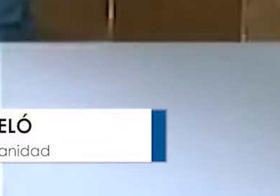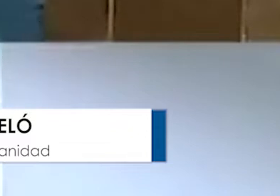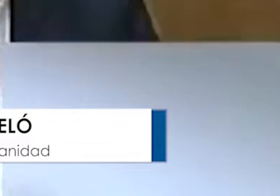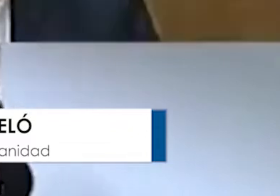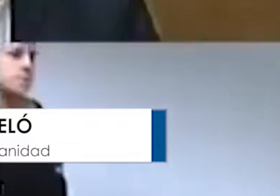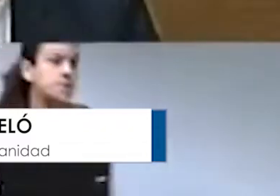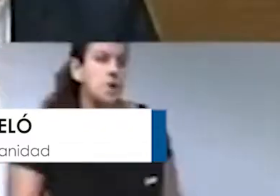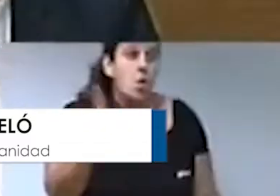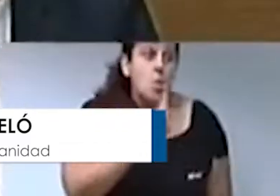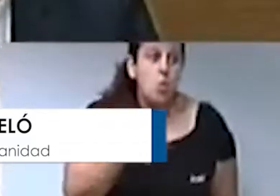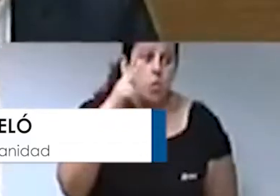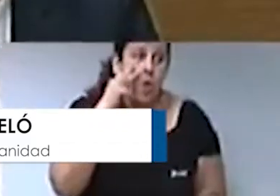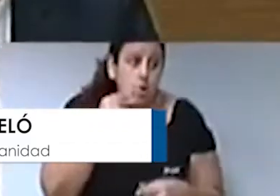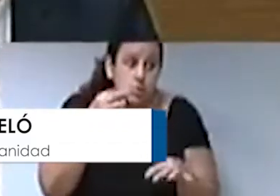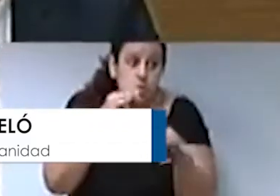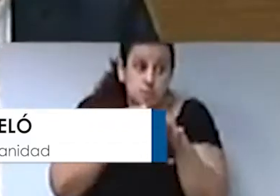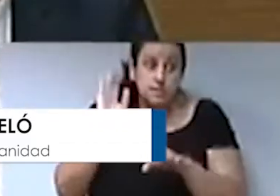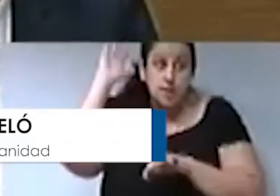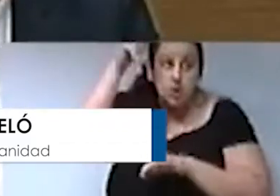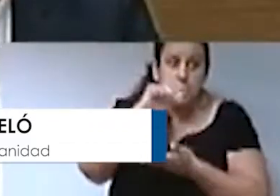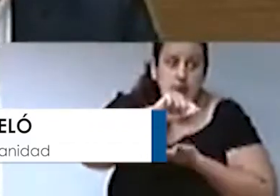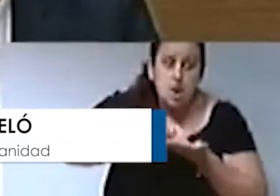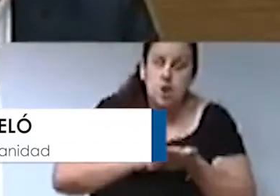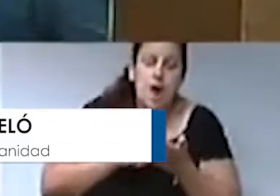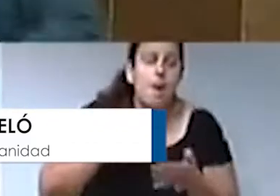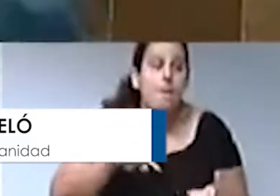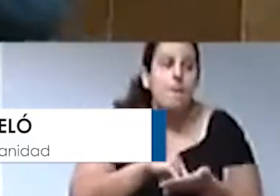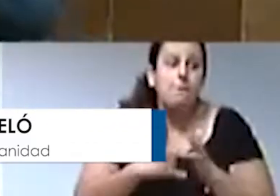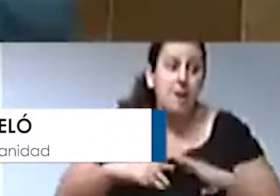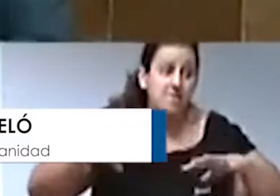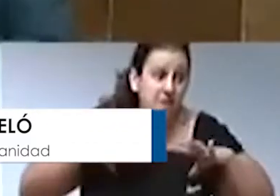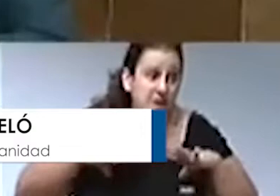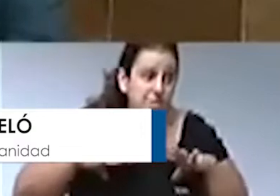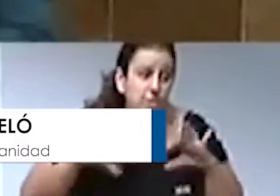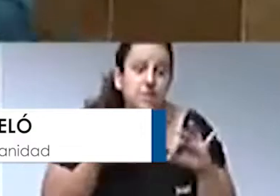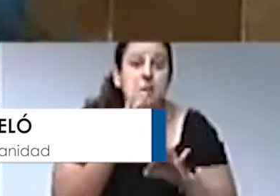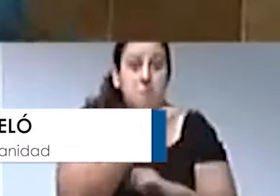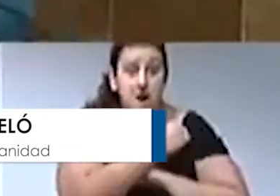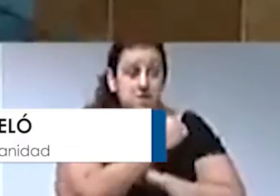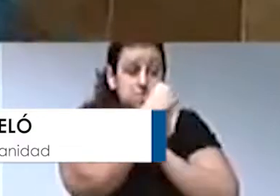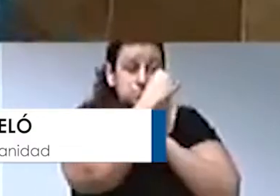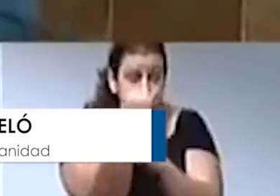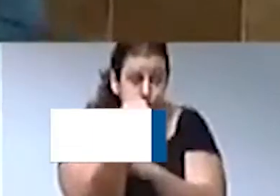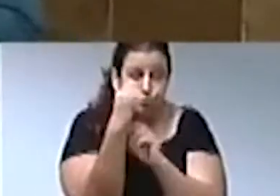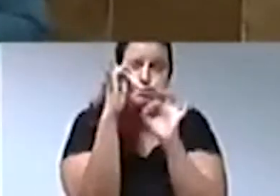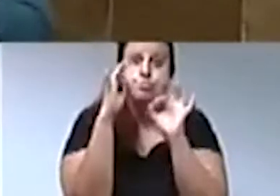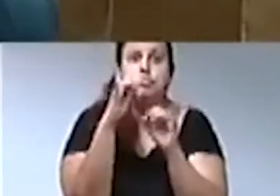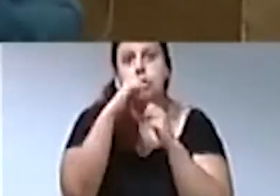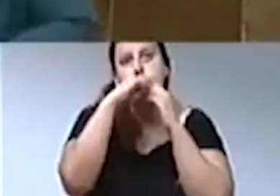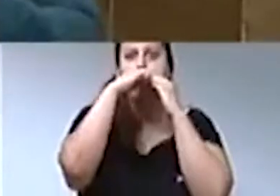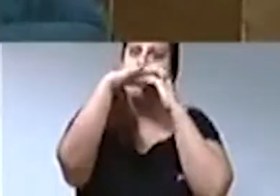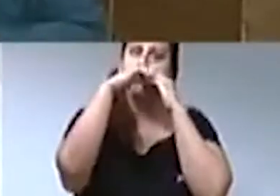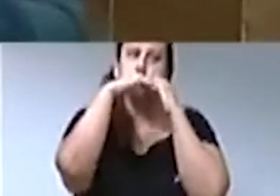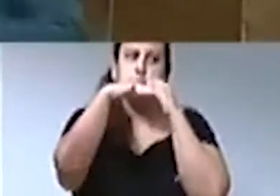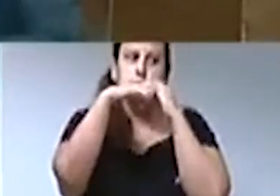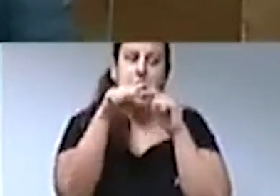y septiembre esta consellería va a contratar para el plan de vacaciones y para el refuerzo de toda la costa, que es